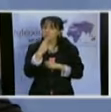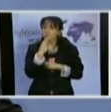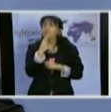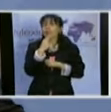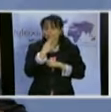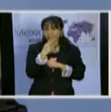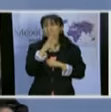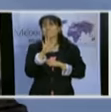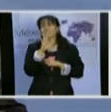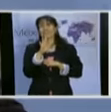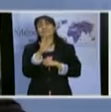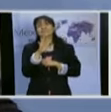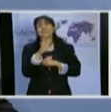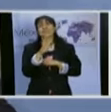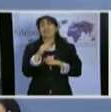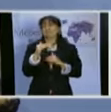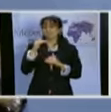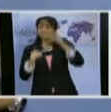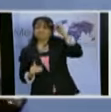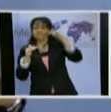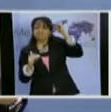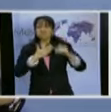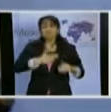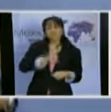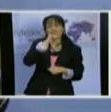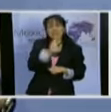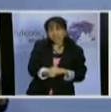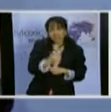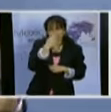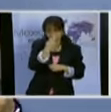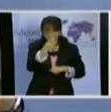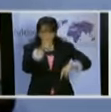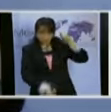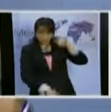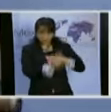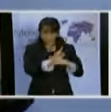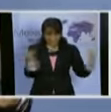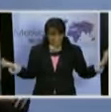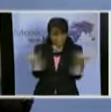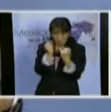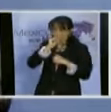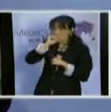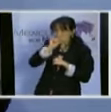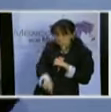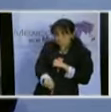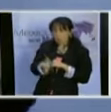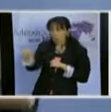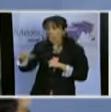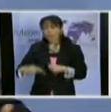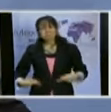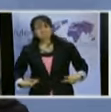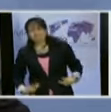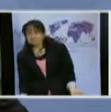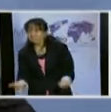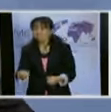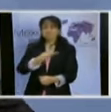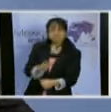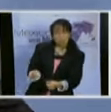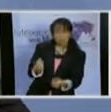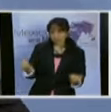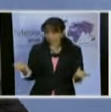la pobreza, que por cierto se ha traducido en muchos casos literalmente en combate a la vida de los pobres o a las y las personas que